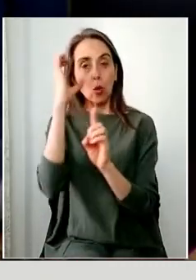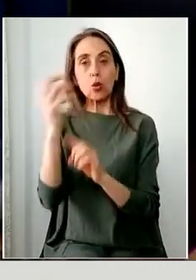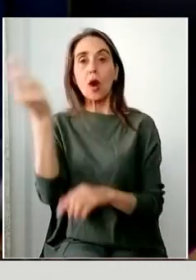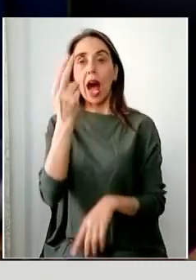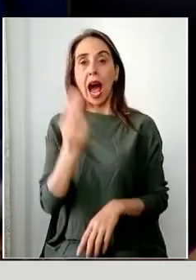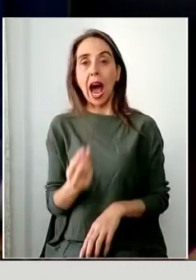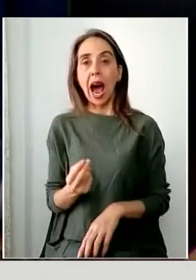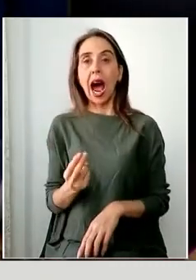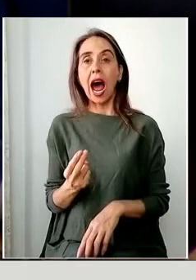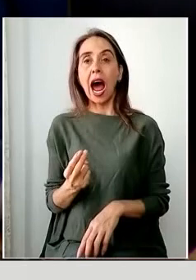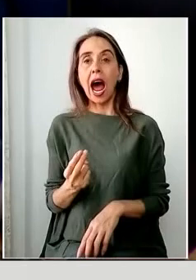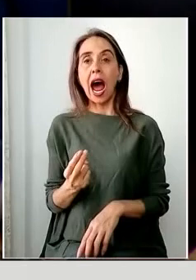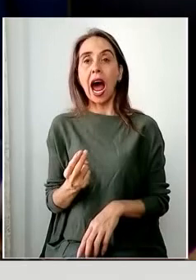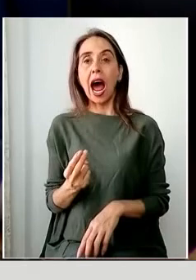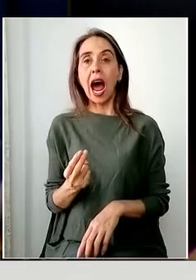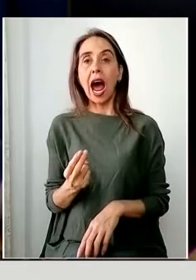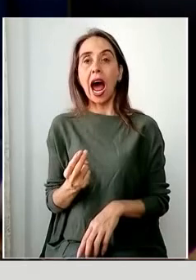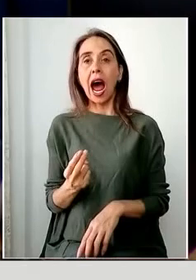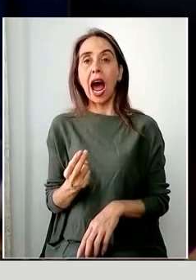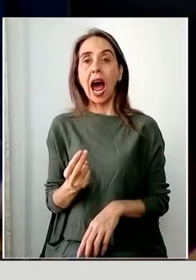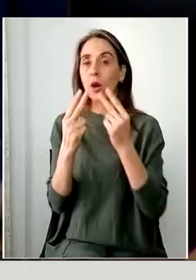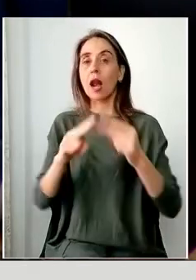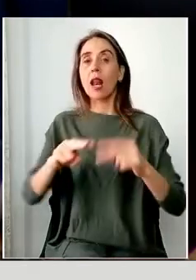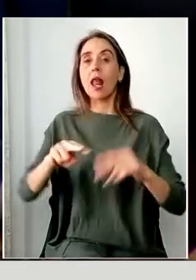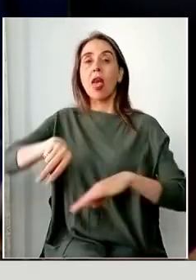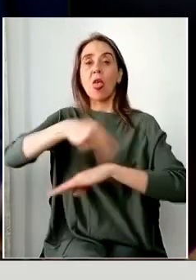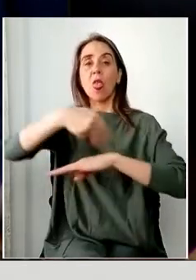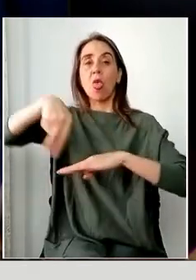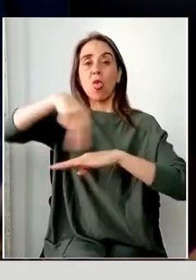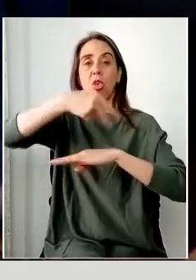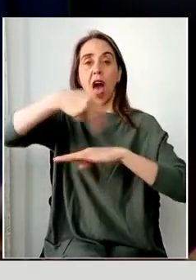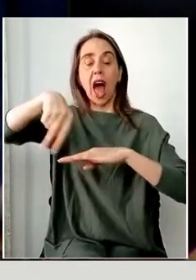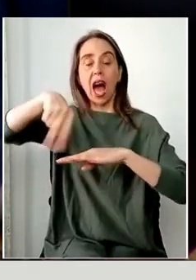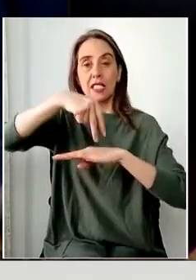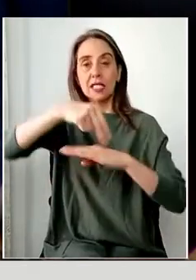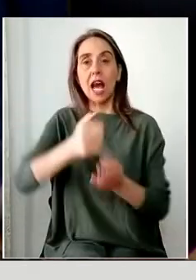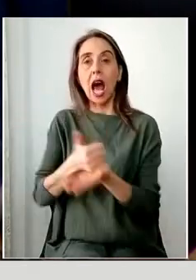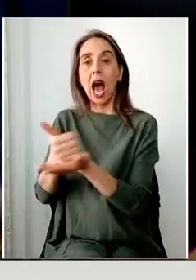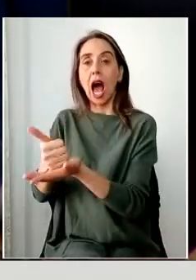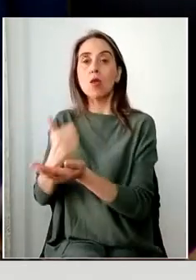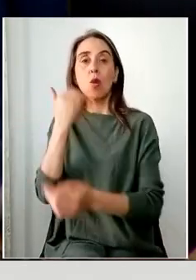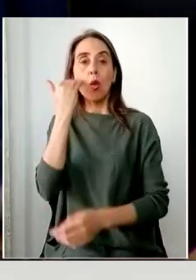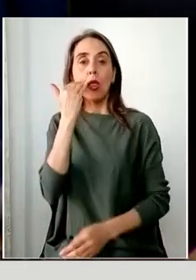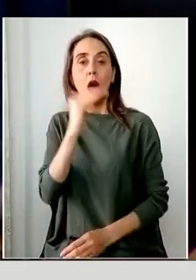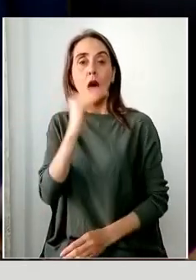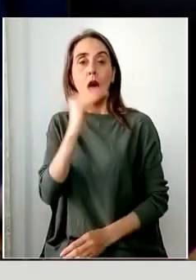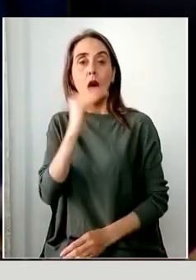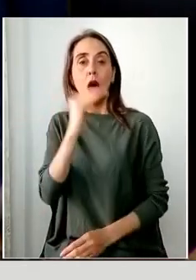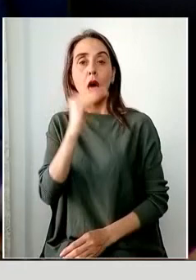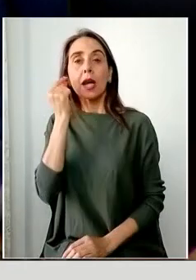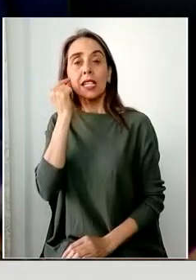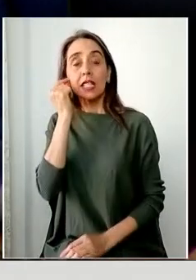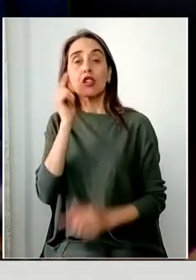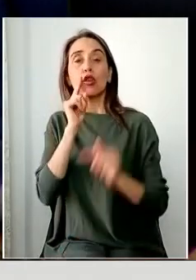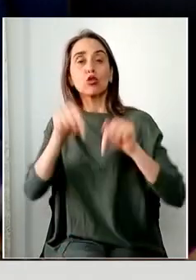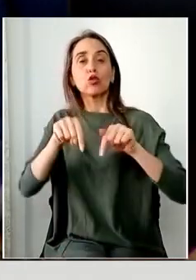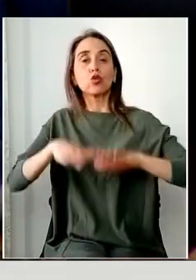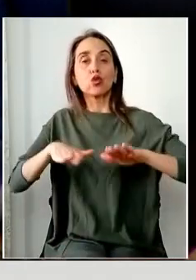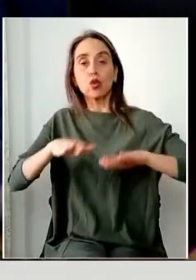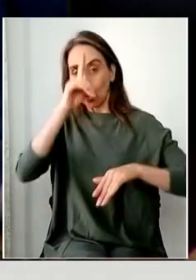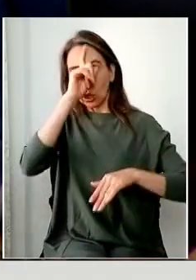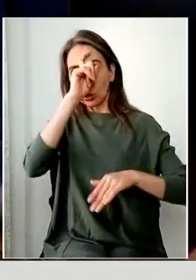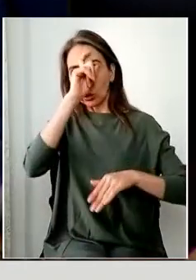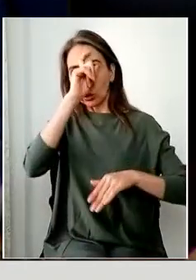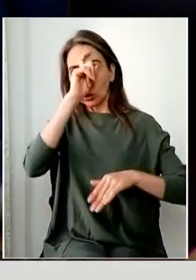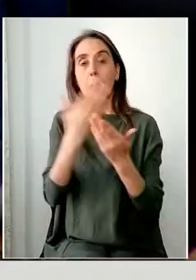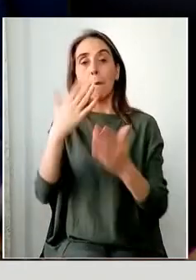visuales, también hacían danza, ayudan justamente a estos niños y niñas que están en esta escuela hospitalaria. Y tenemos mala memoria,